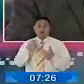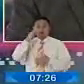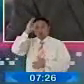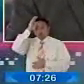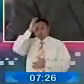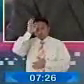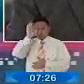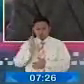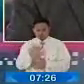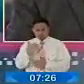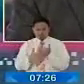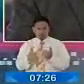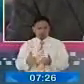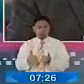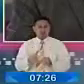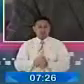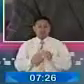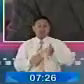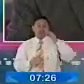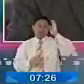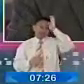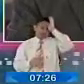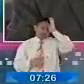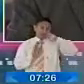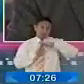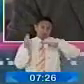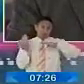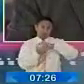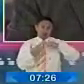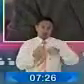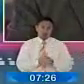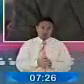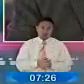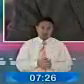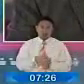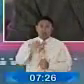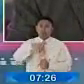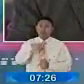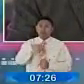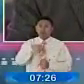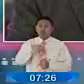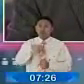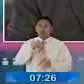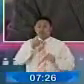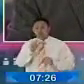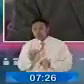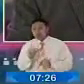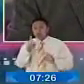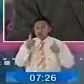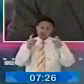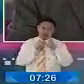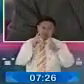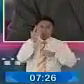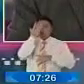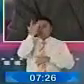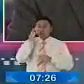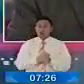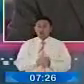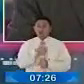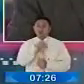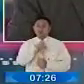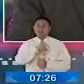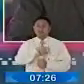bien encaminado. El otro hospital, el de Bahía, si bien tiene algunas complicaciones, principalmente porque existe